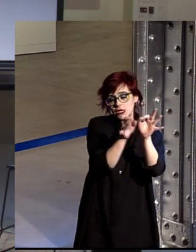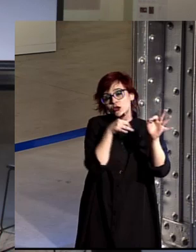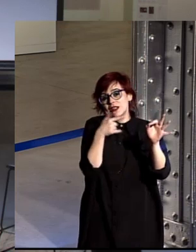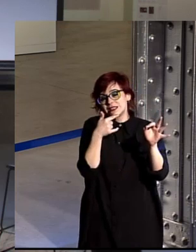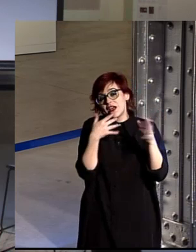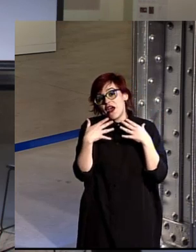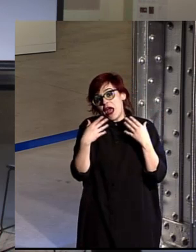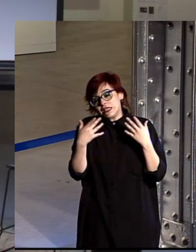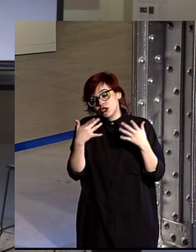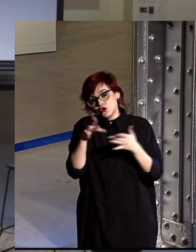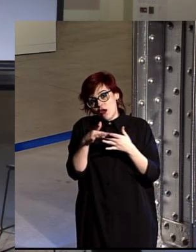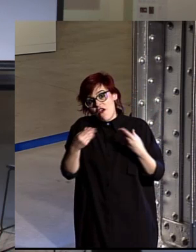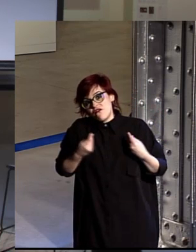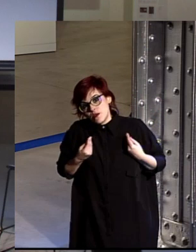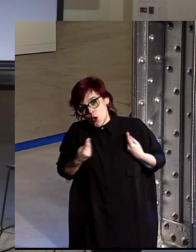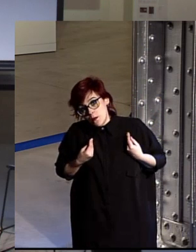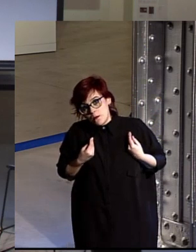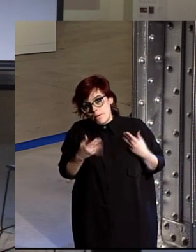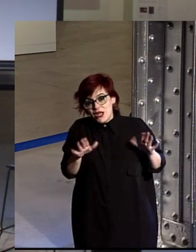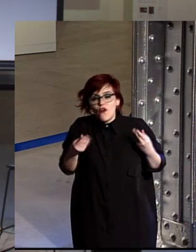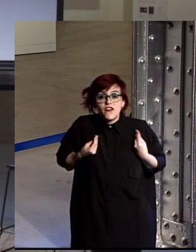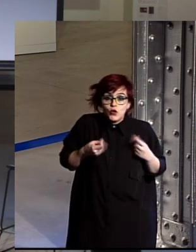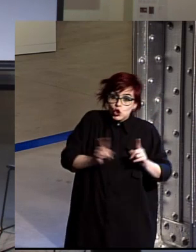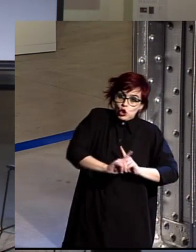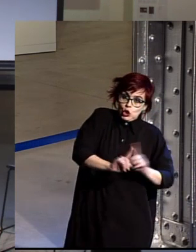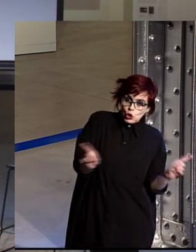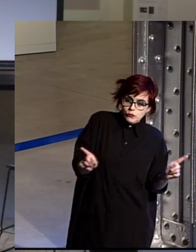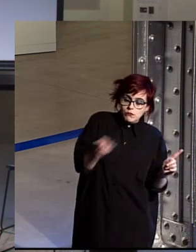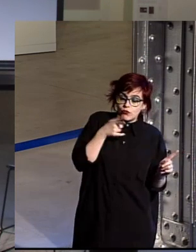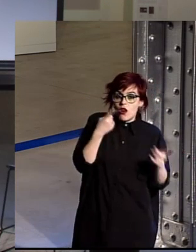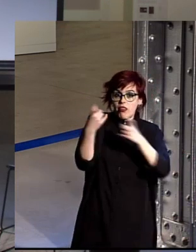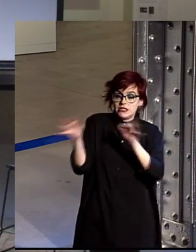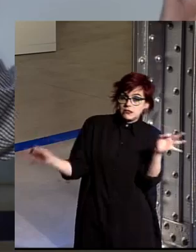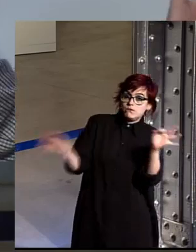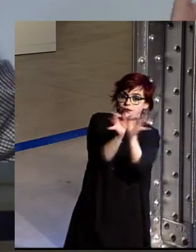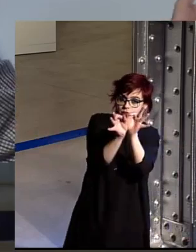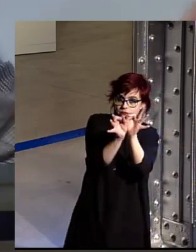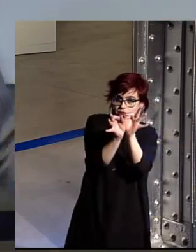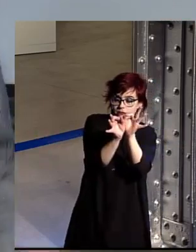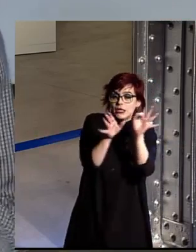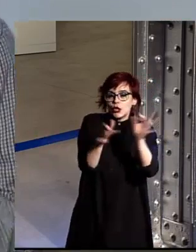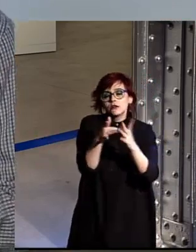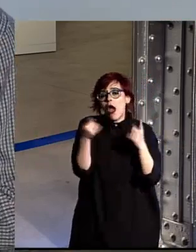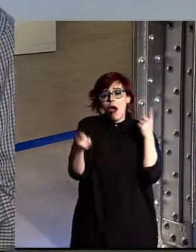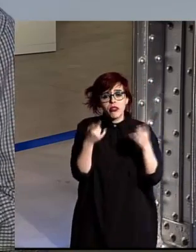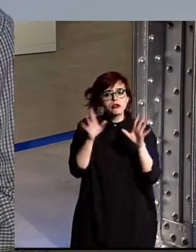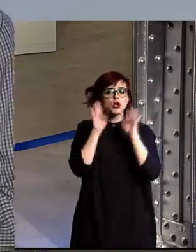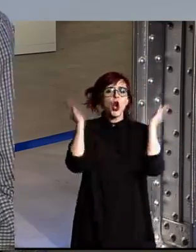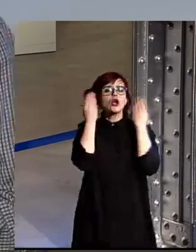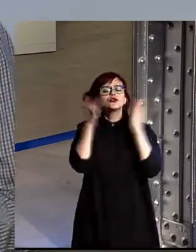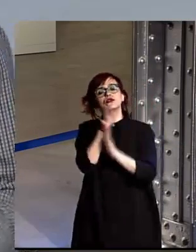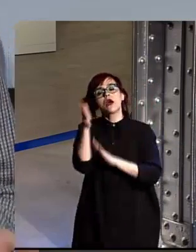la segunda no son seres vivos. Como os podéis imaginar, la polémica está servida y en todos los congresos de virología hay algunas sesiones dedicadas a si